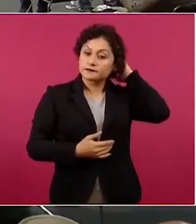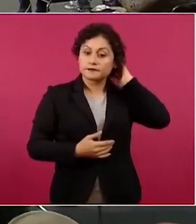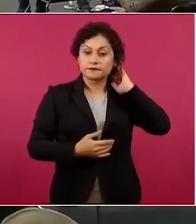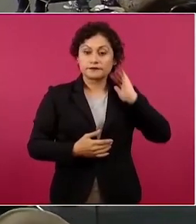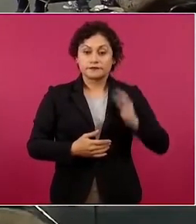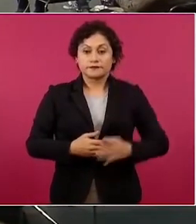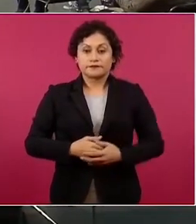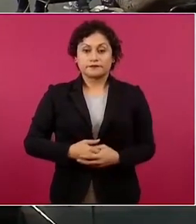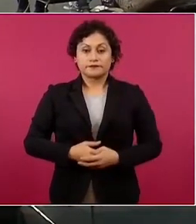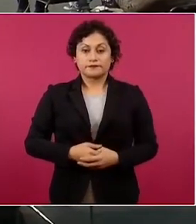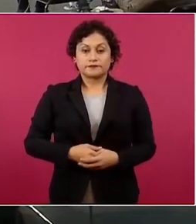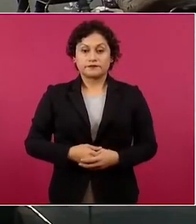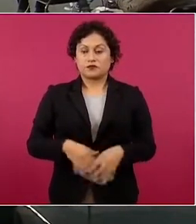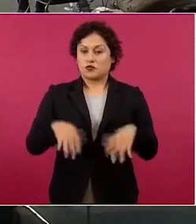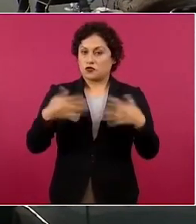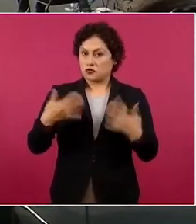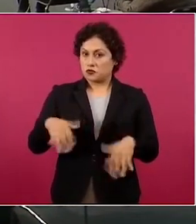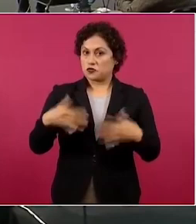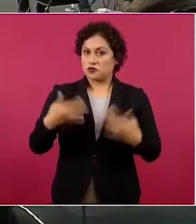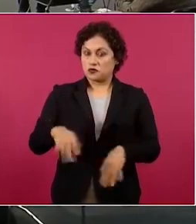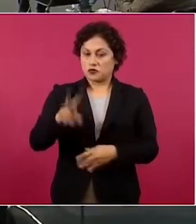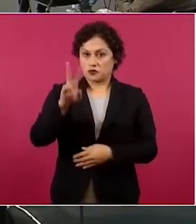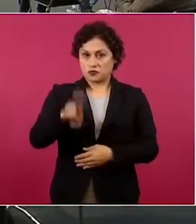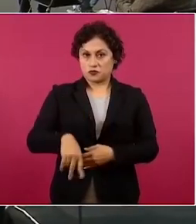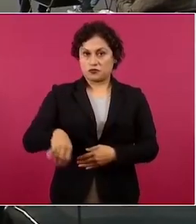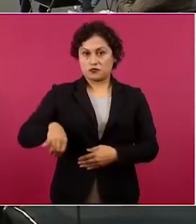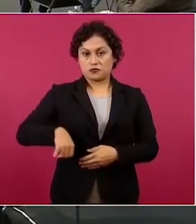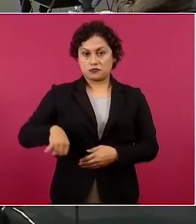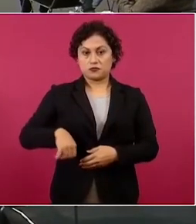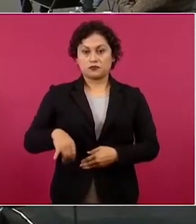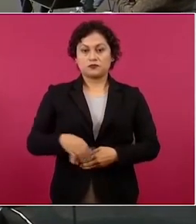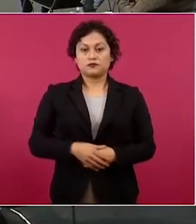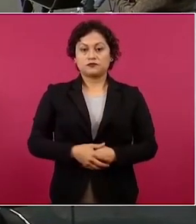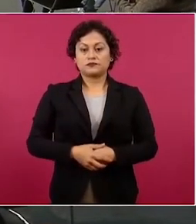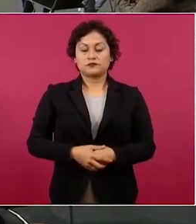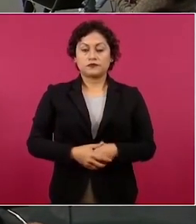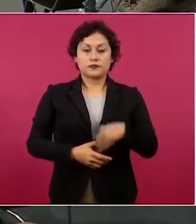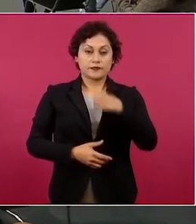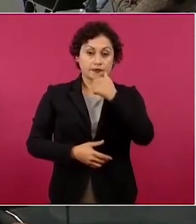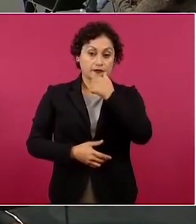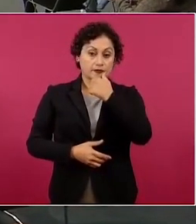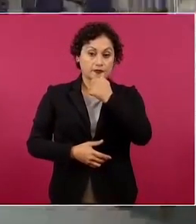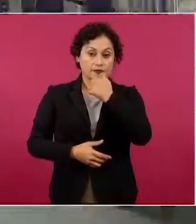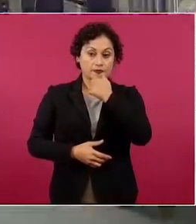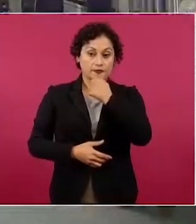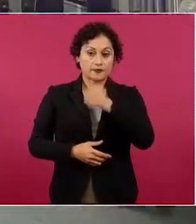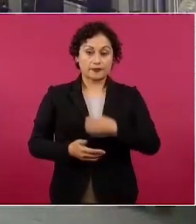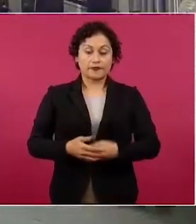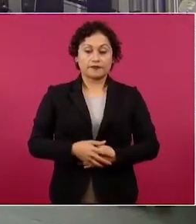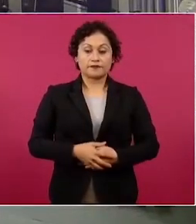Es que es interesantísimo terminar el año así, para que no